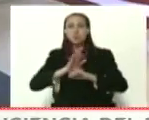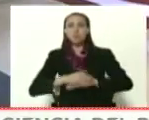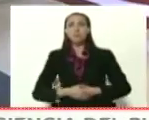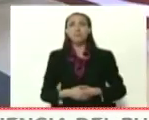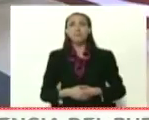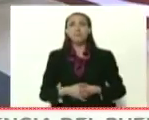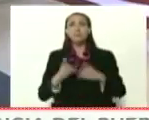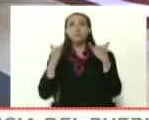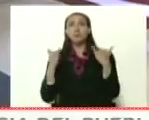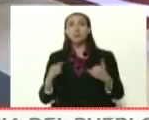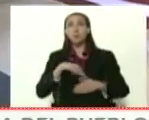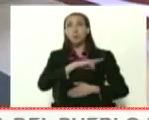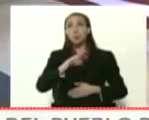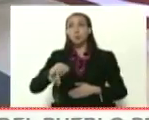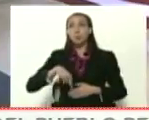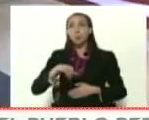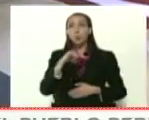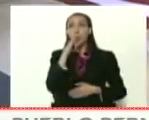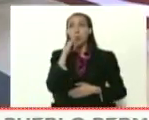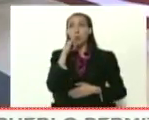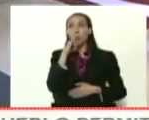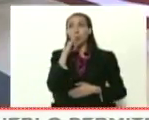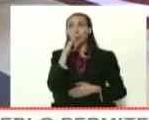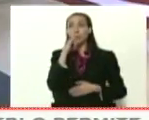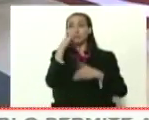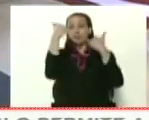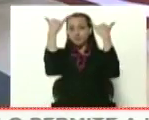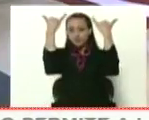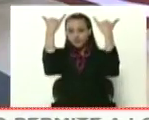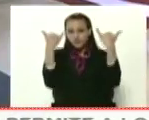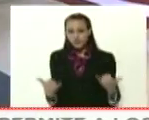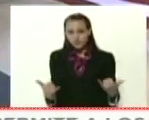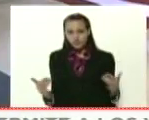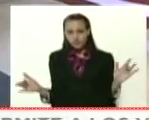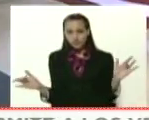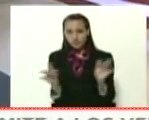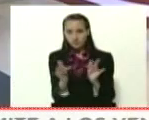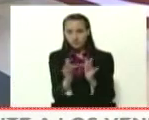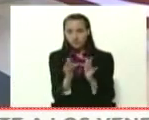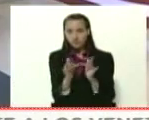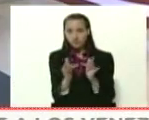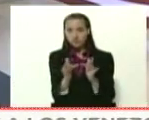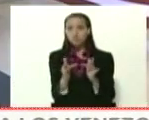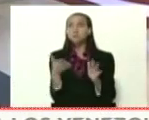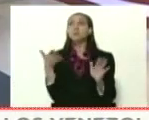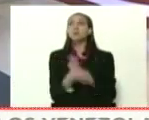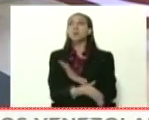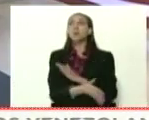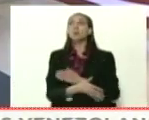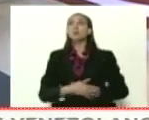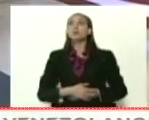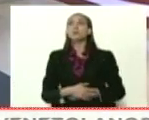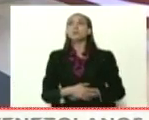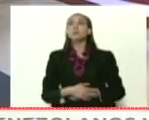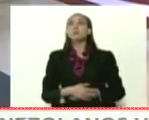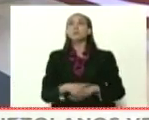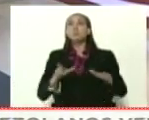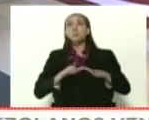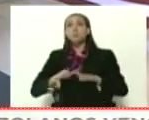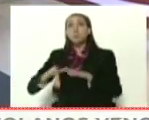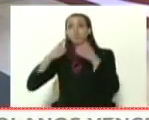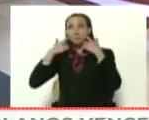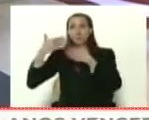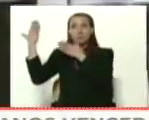A esta hora nos vamos información en vivo y directo, en vivo y directo exactamente a la rampa 4.